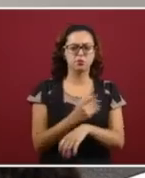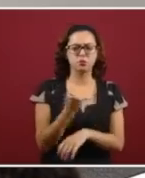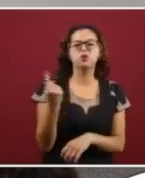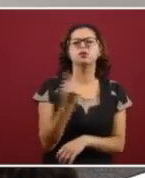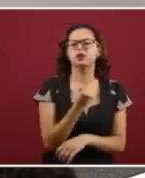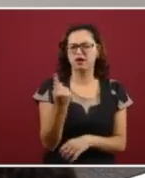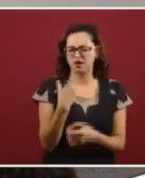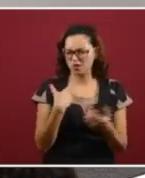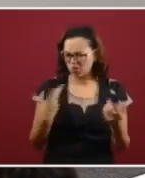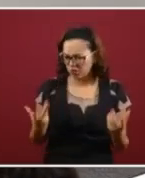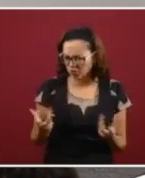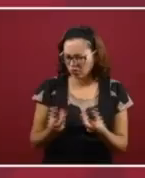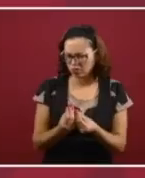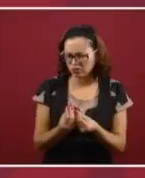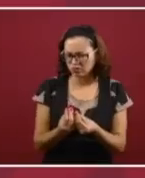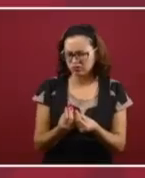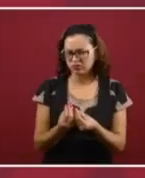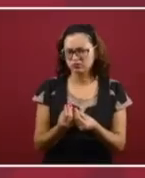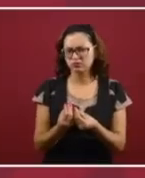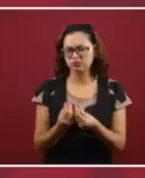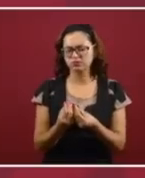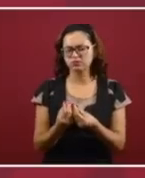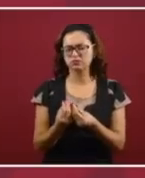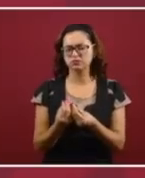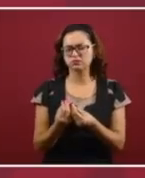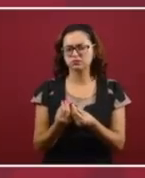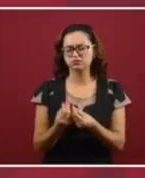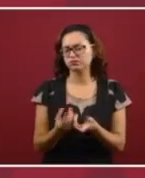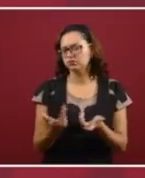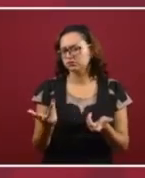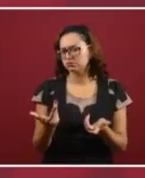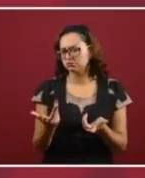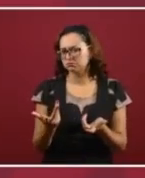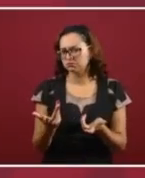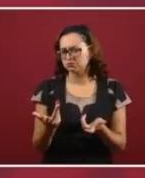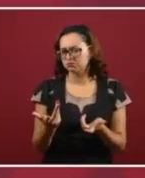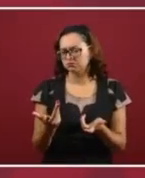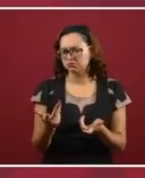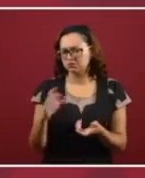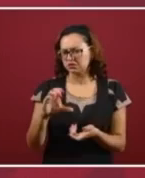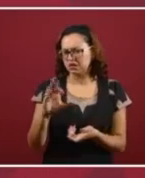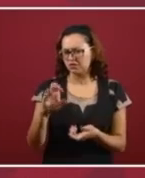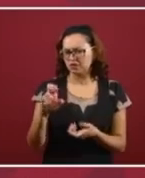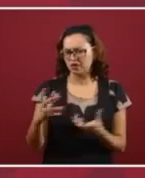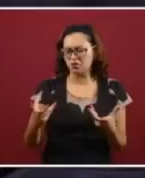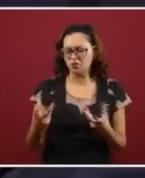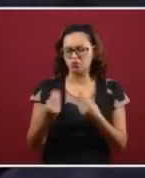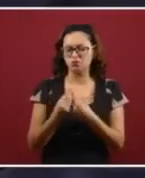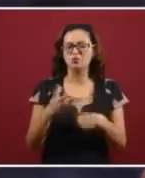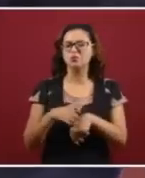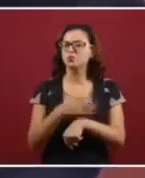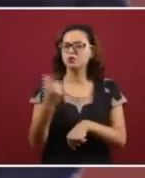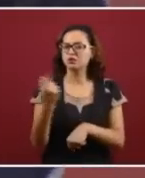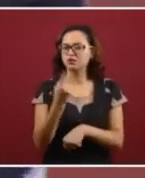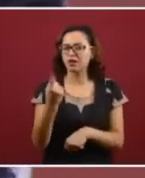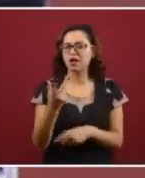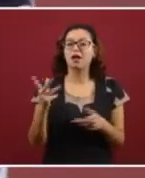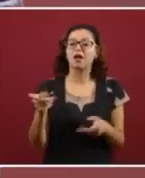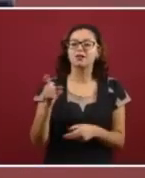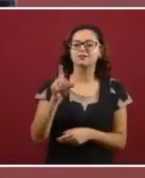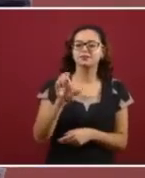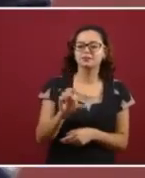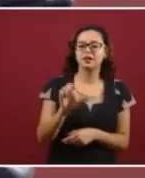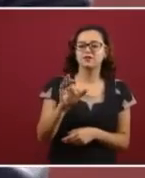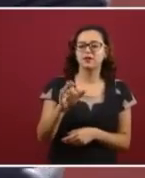se ubicó esta empresa en la Comisión Federal de Electricidad? porque se va a utilizar toda la